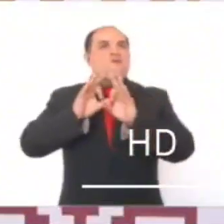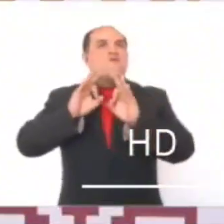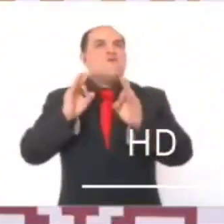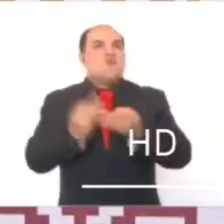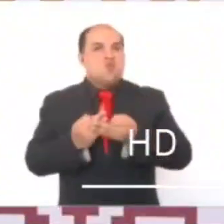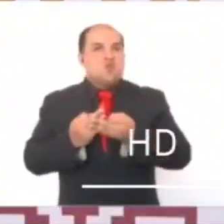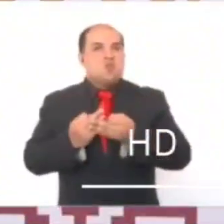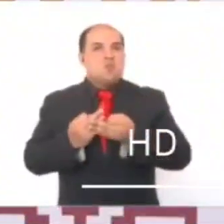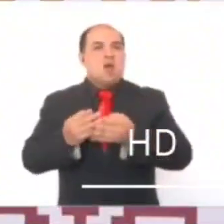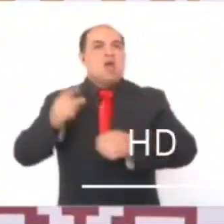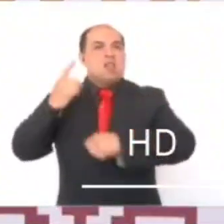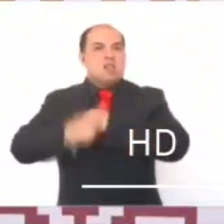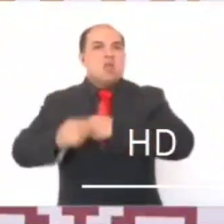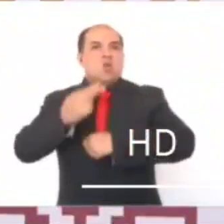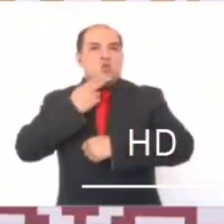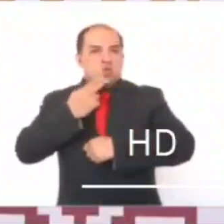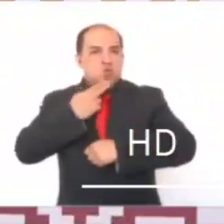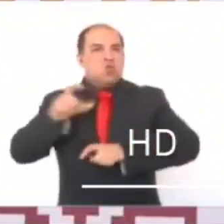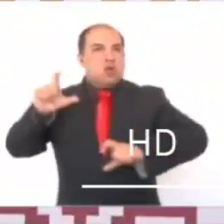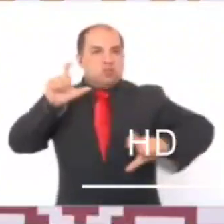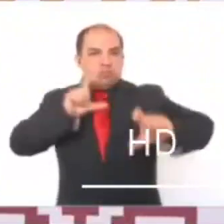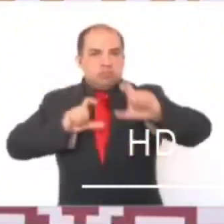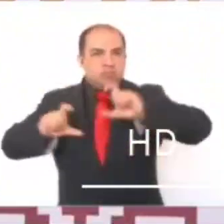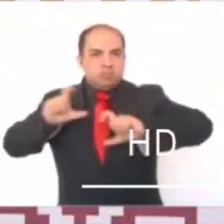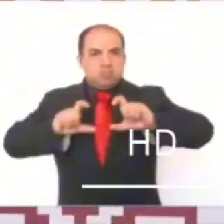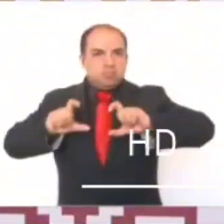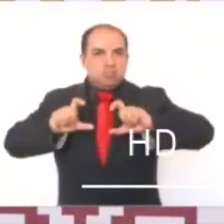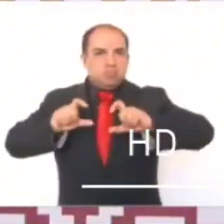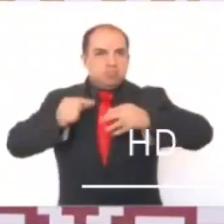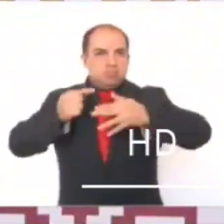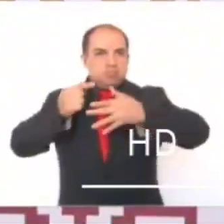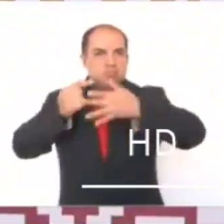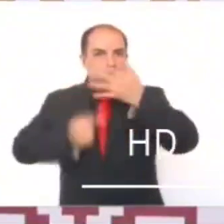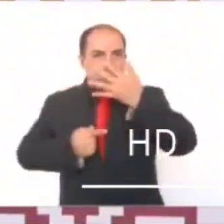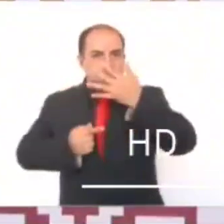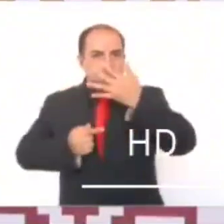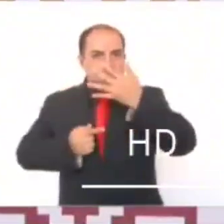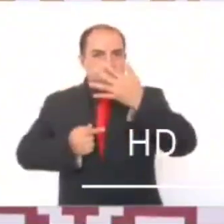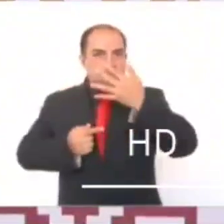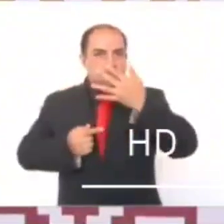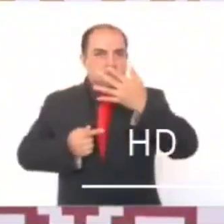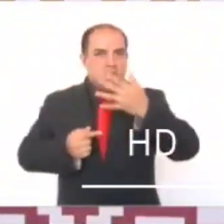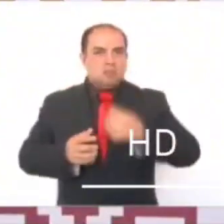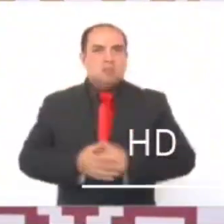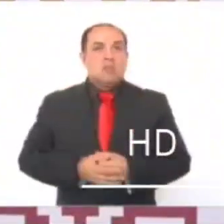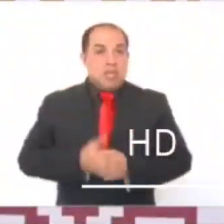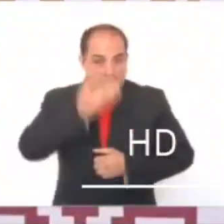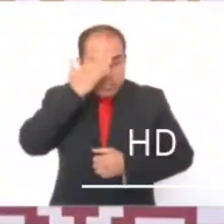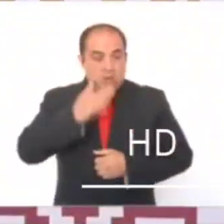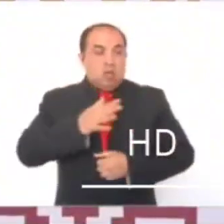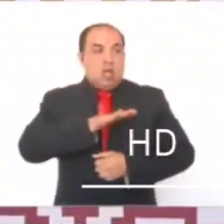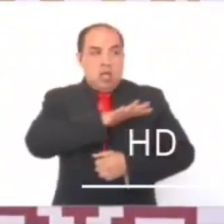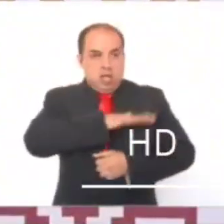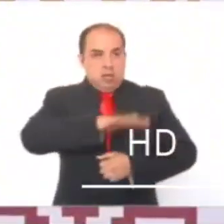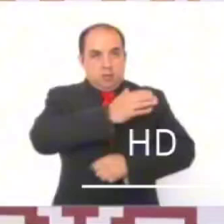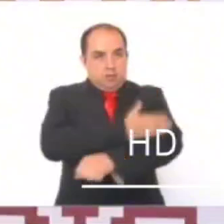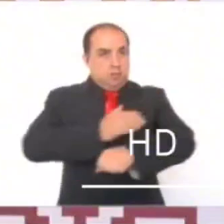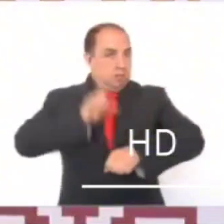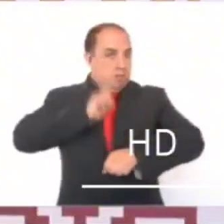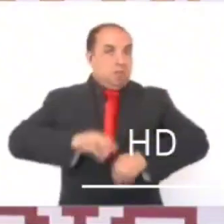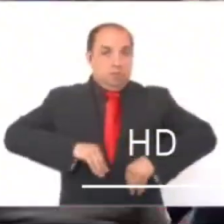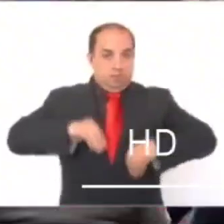de acciones y de usos de estos corrosivos y todo lo que sabemos que han vivido nuestras